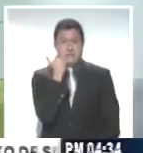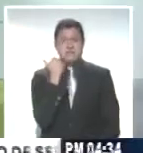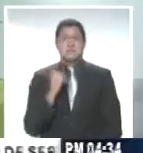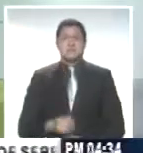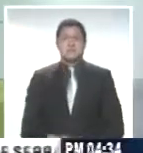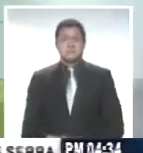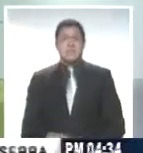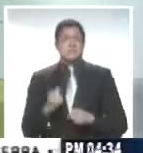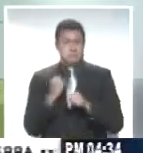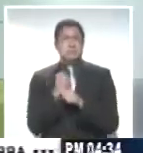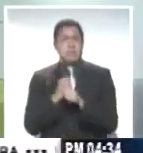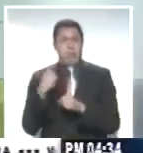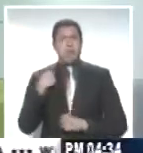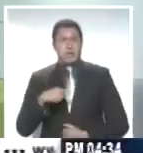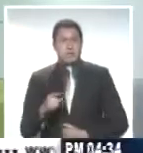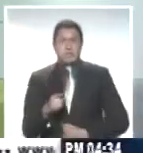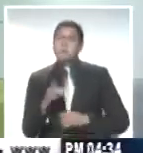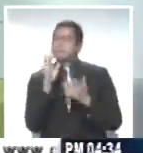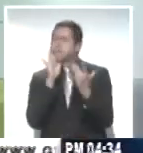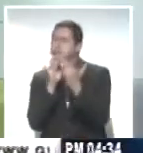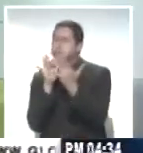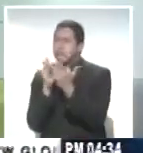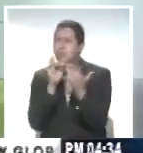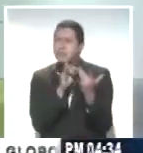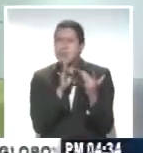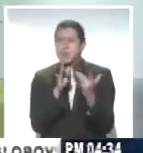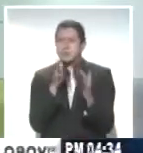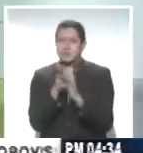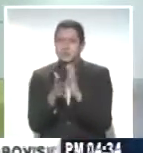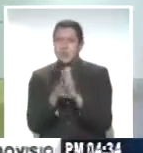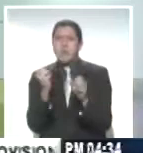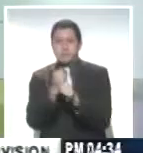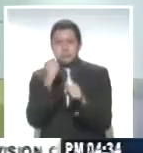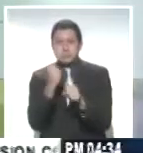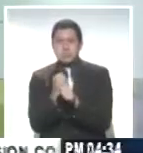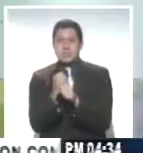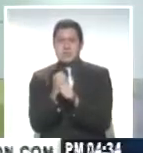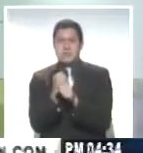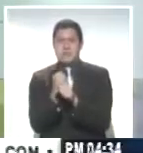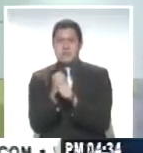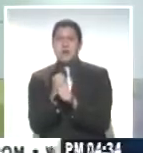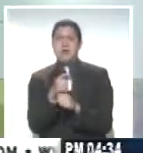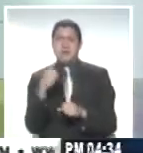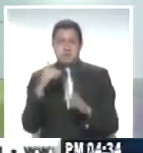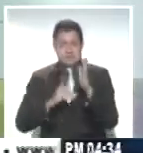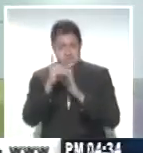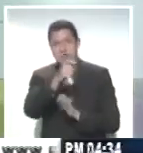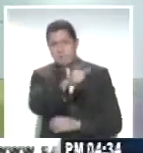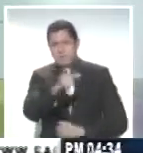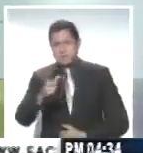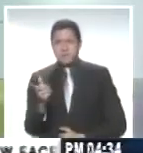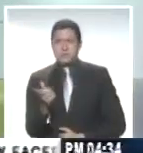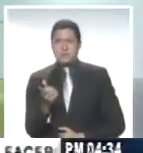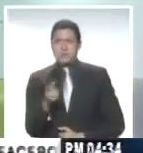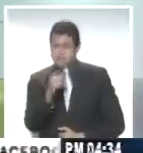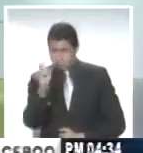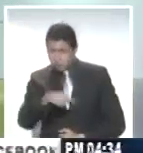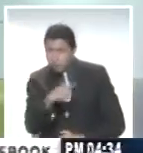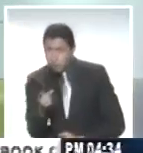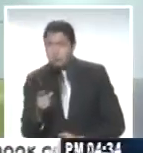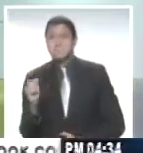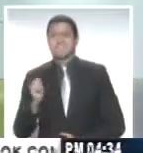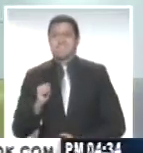orden laboral, o que está muy relacionada con el trabajo, con la ocupación que desarrolle cada persona. ¿Es así?